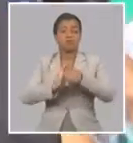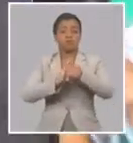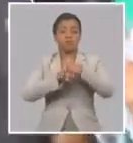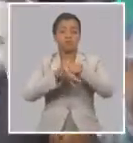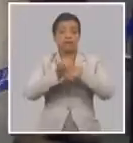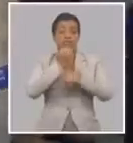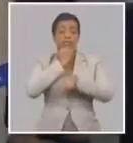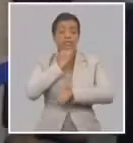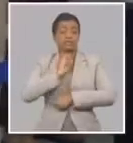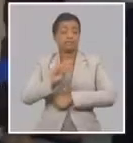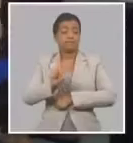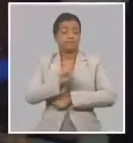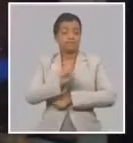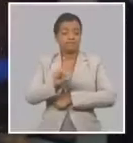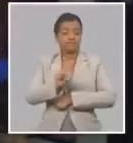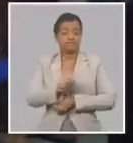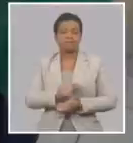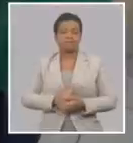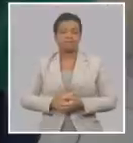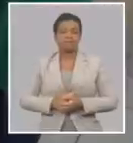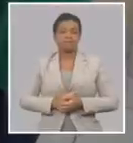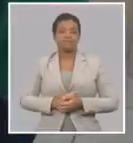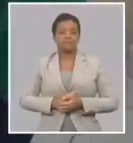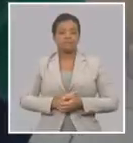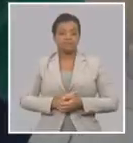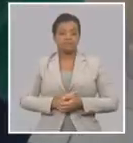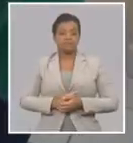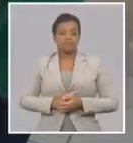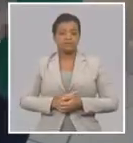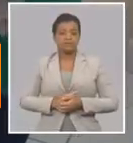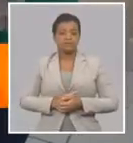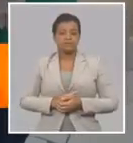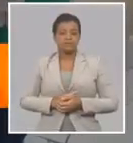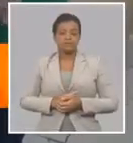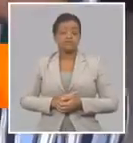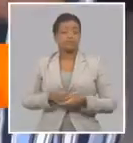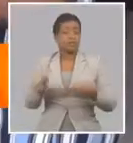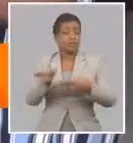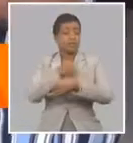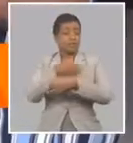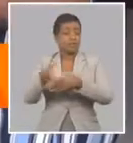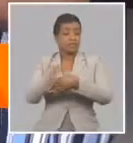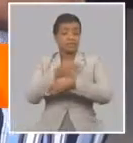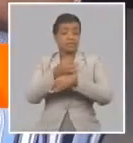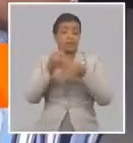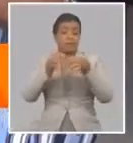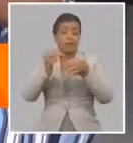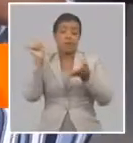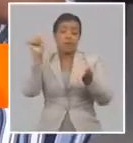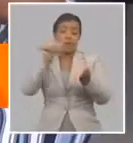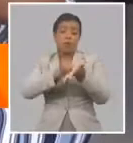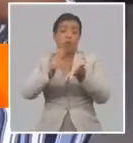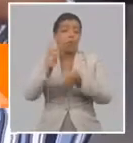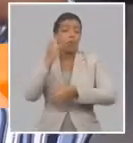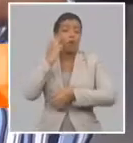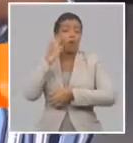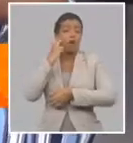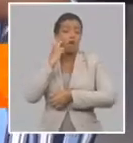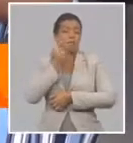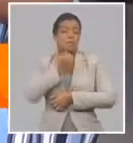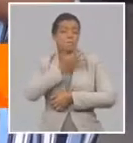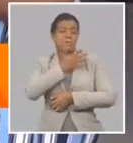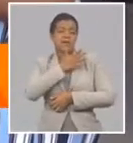se introduzca y propague en el territorio cada operación en el algoritmo sanitario por sencilla que parezca resulta determinante